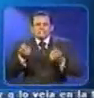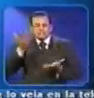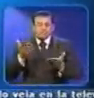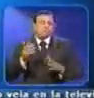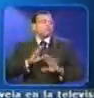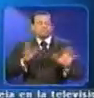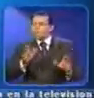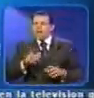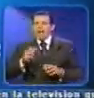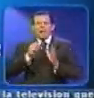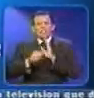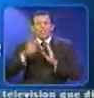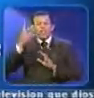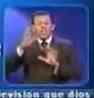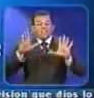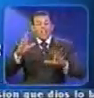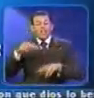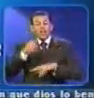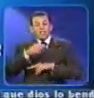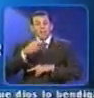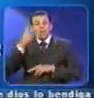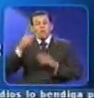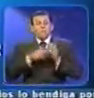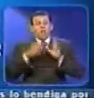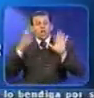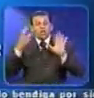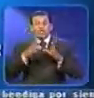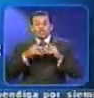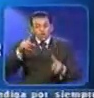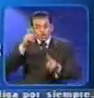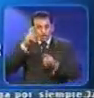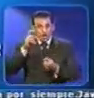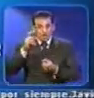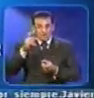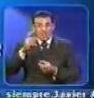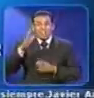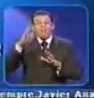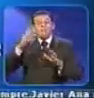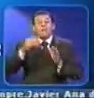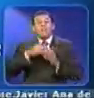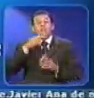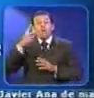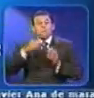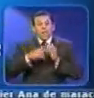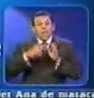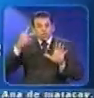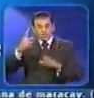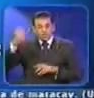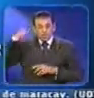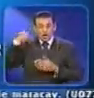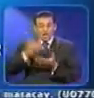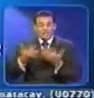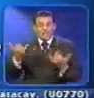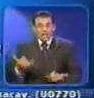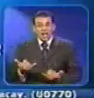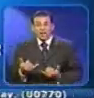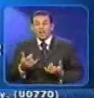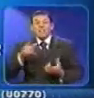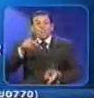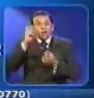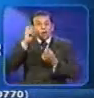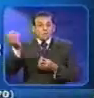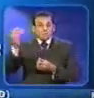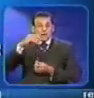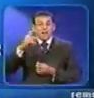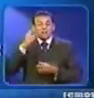Artículo 2. Desde el 10 de noviembre de 2008, todo cobro que se hubiera efectuado por concepto del IPC o de cualquier otro mecanismo de